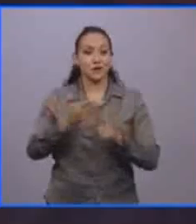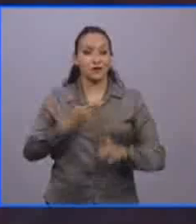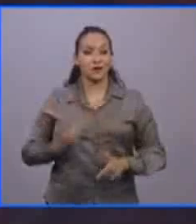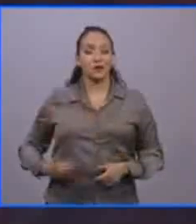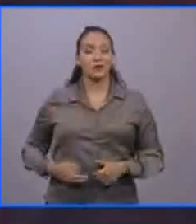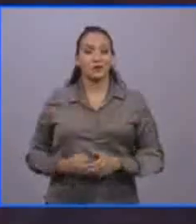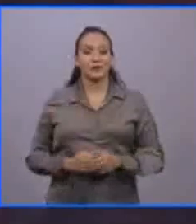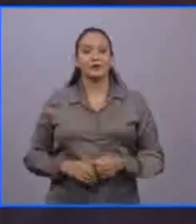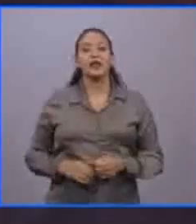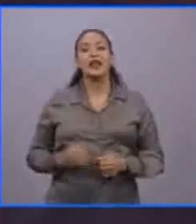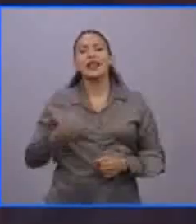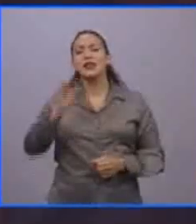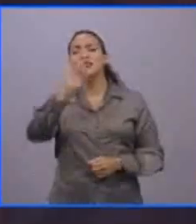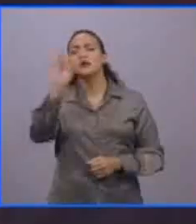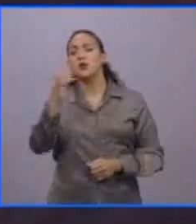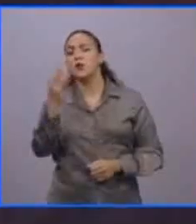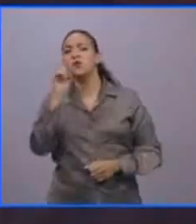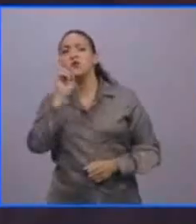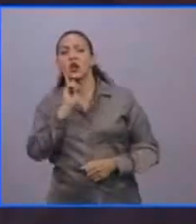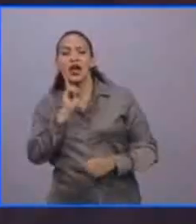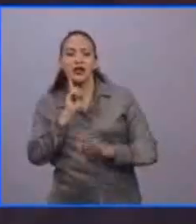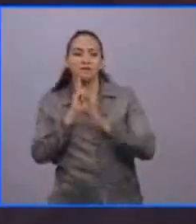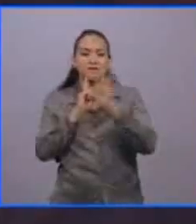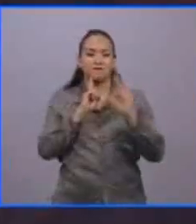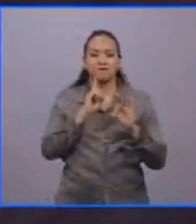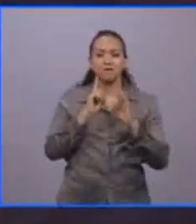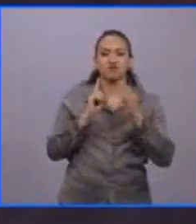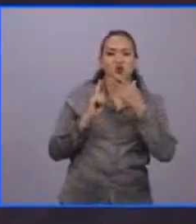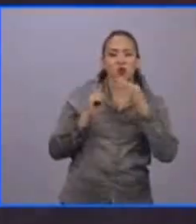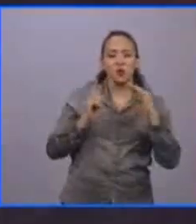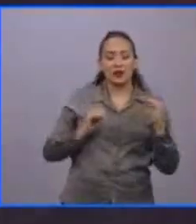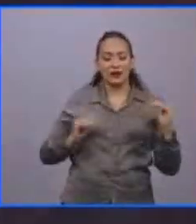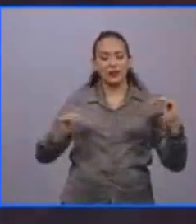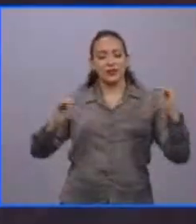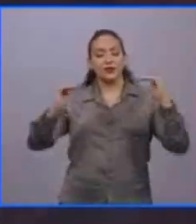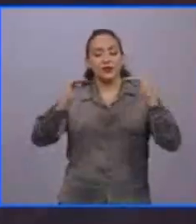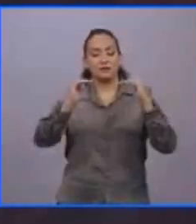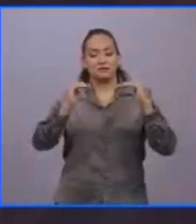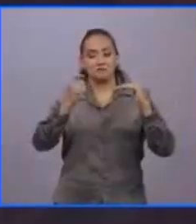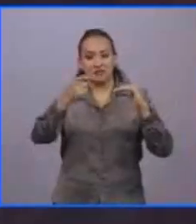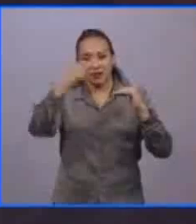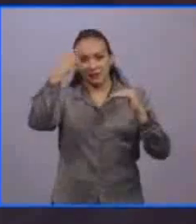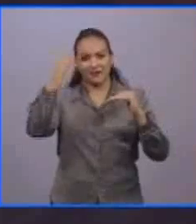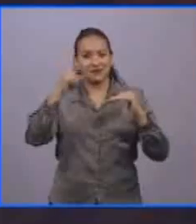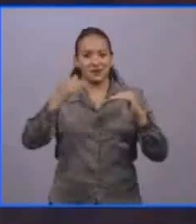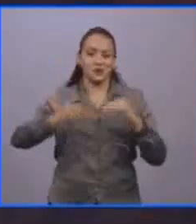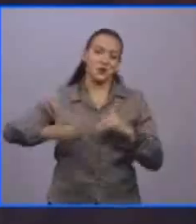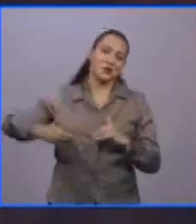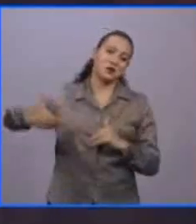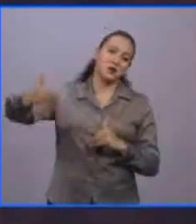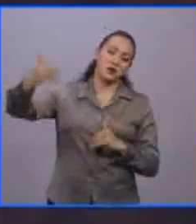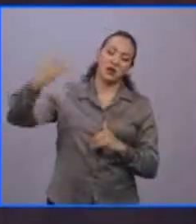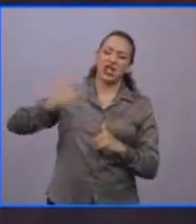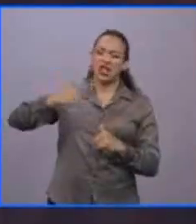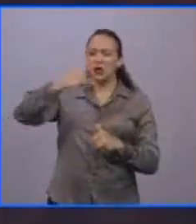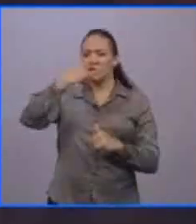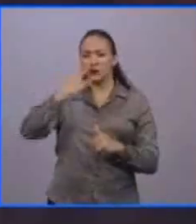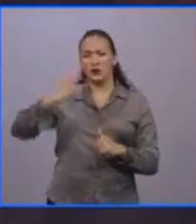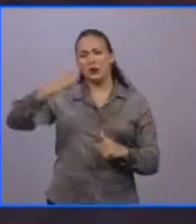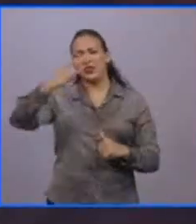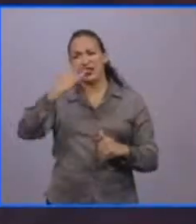paridad data de una larga construcción histórica impulsada básicamente por mujeres